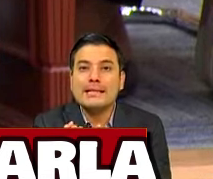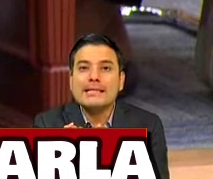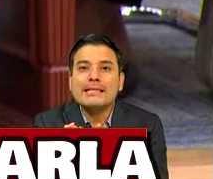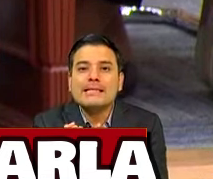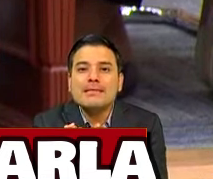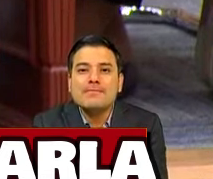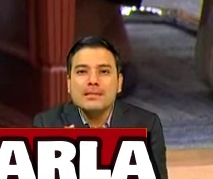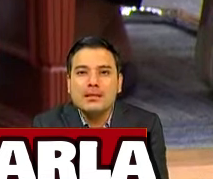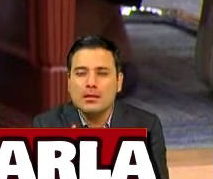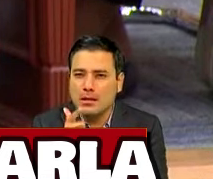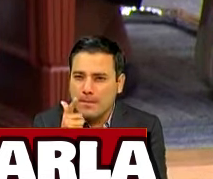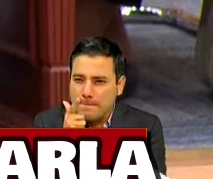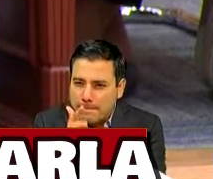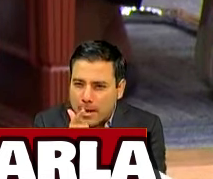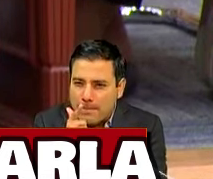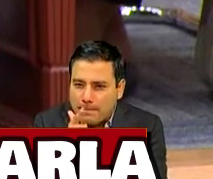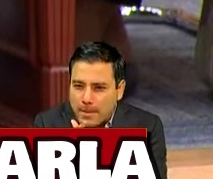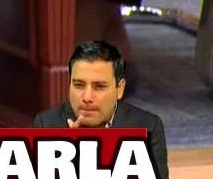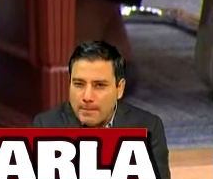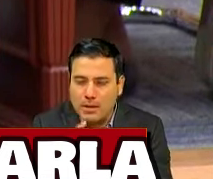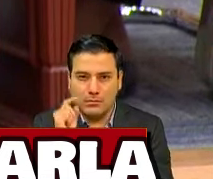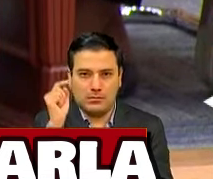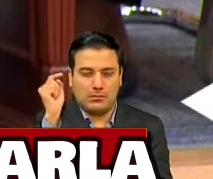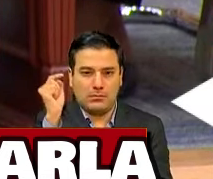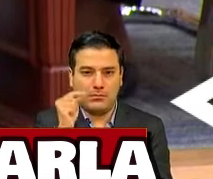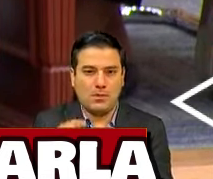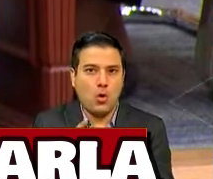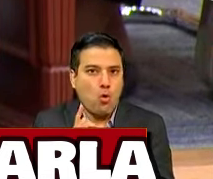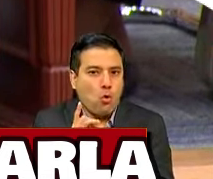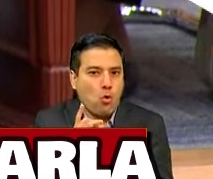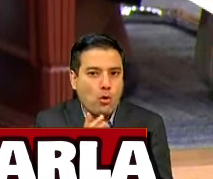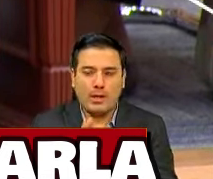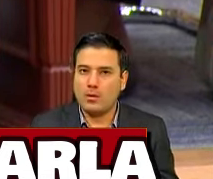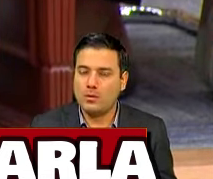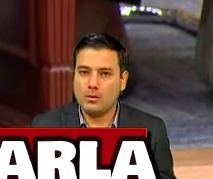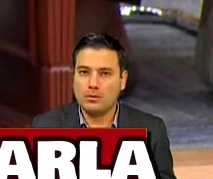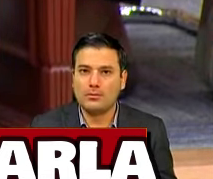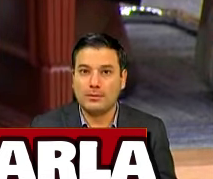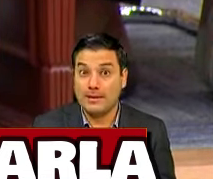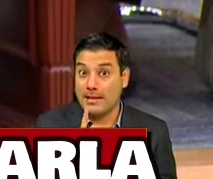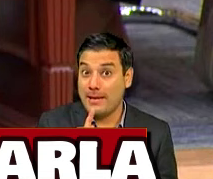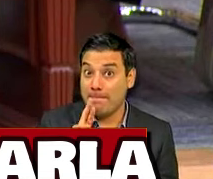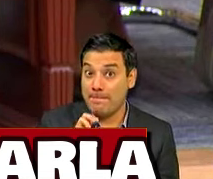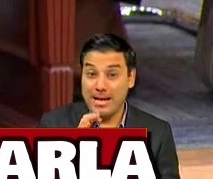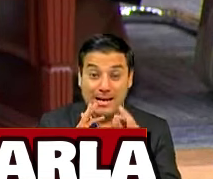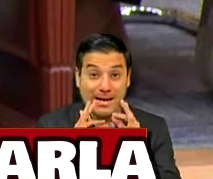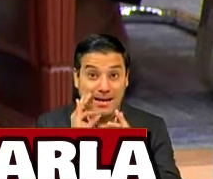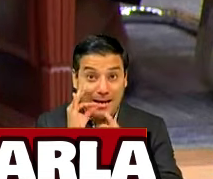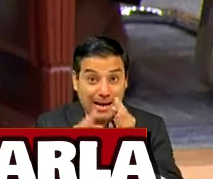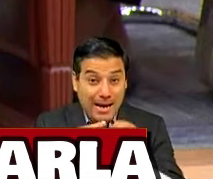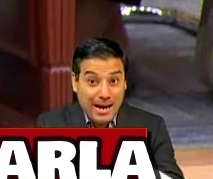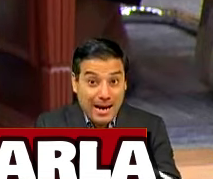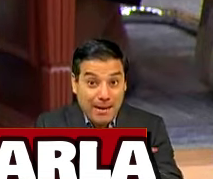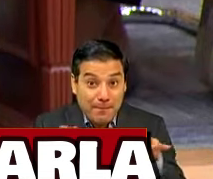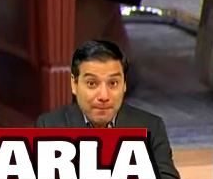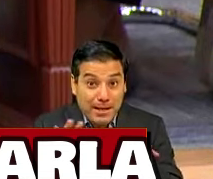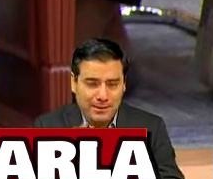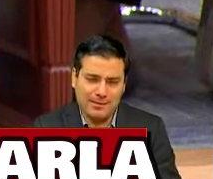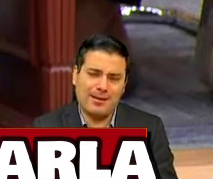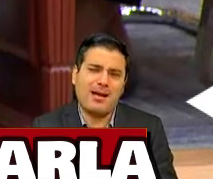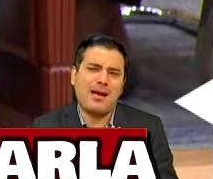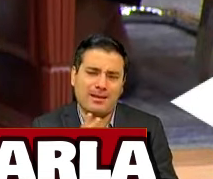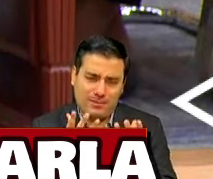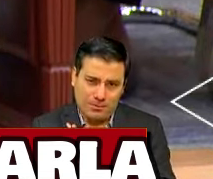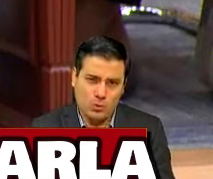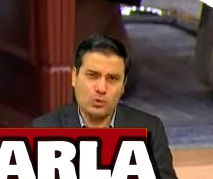con base en los monitoreos que hace esta autoridad y que obviamente una precampaña incluye otros muchos gastos que